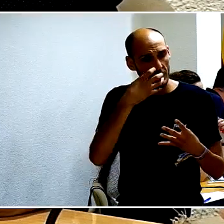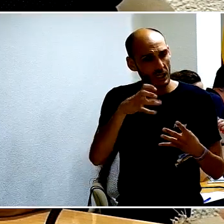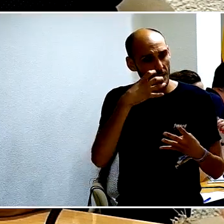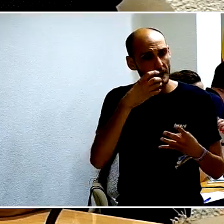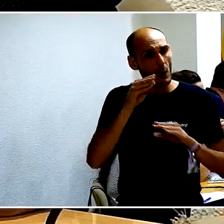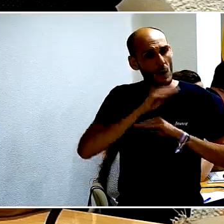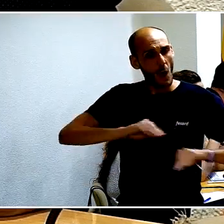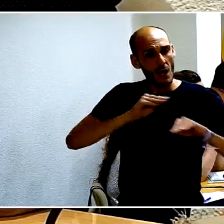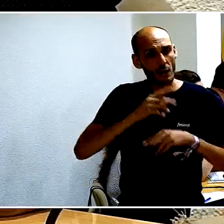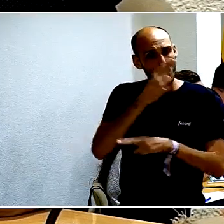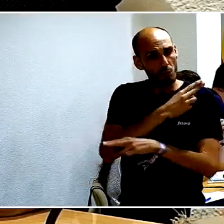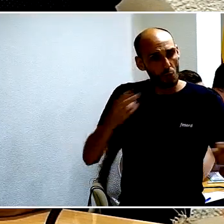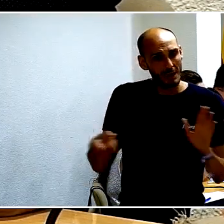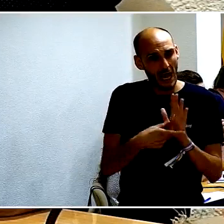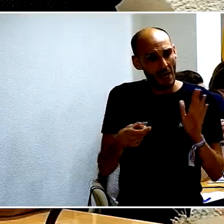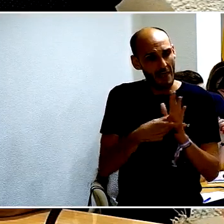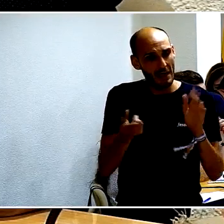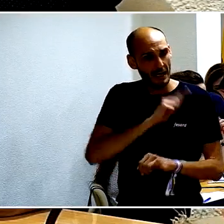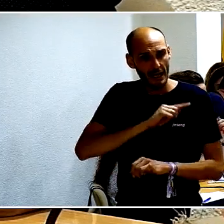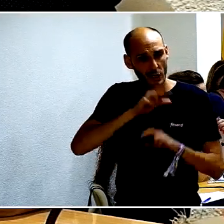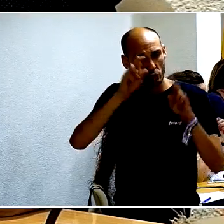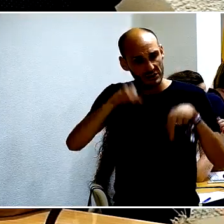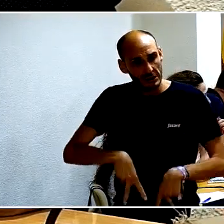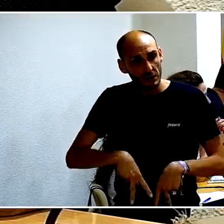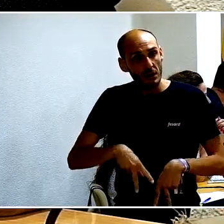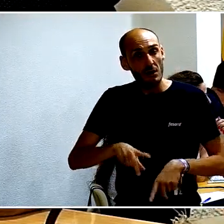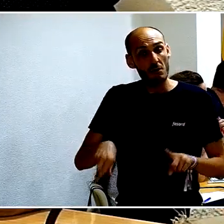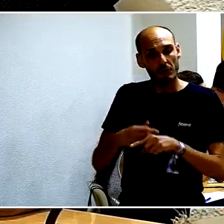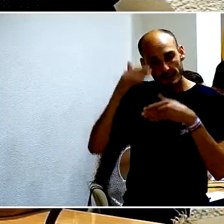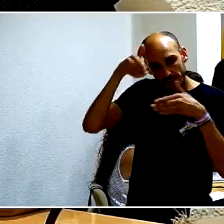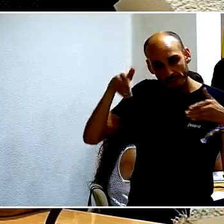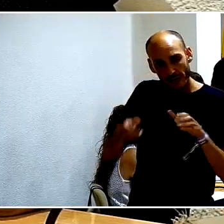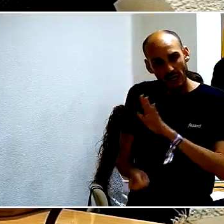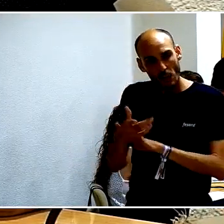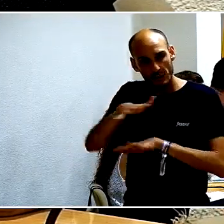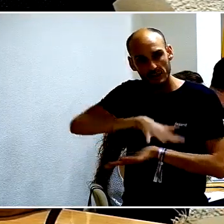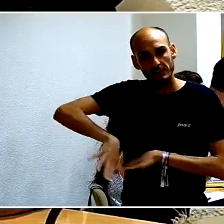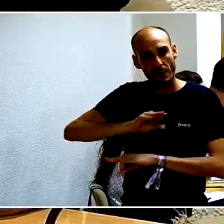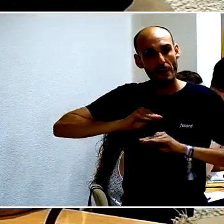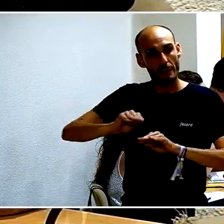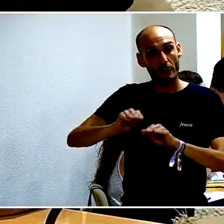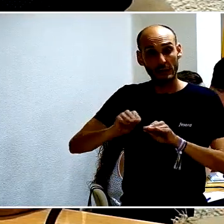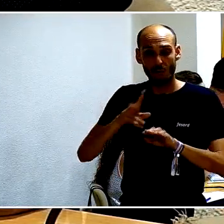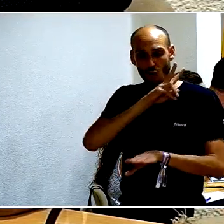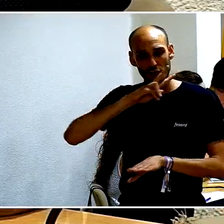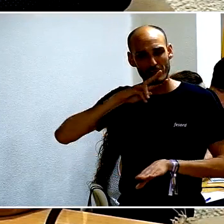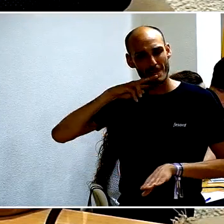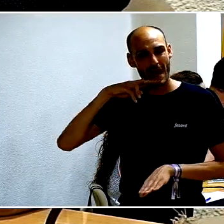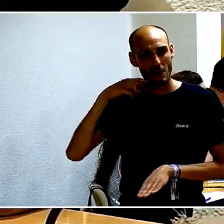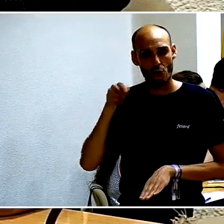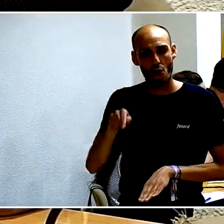de calidad y que atienda a la diversidad como requisito para crear un espacio educativo donde imperen los valores